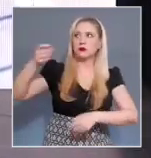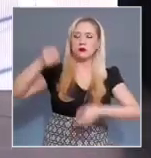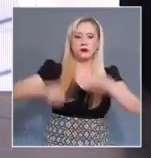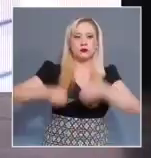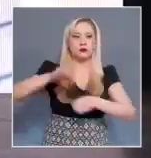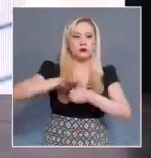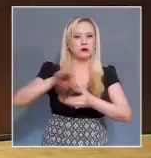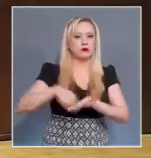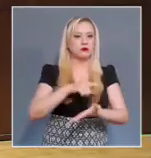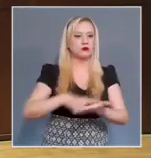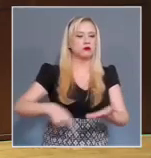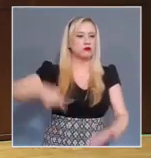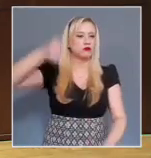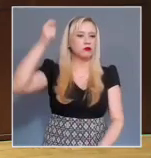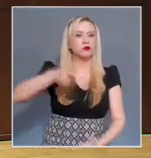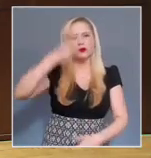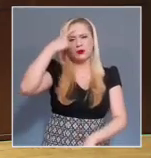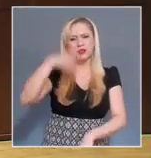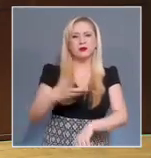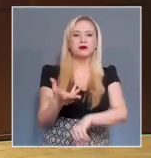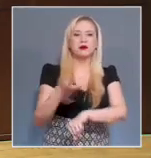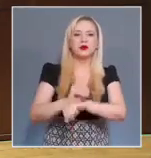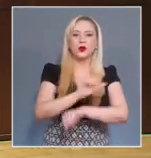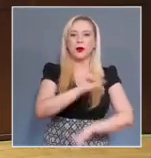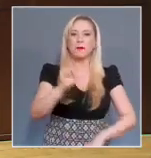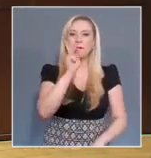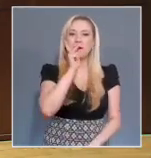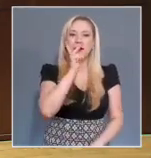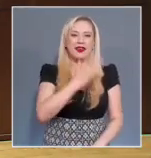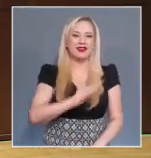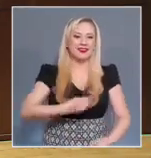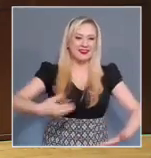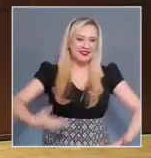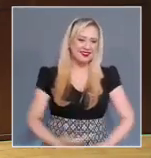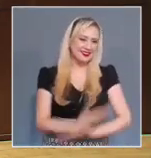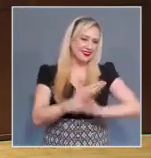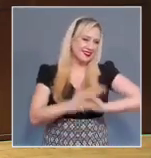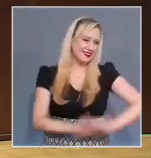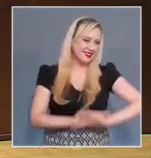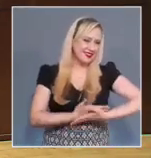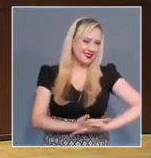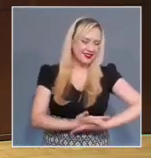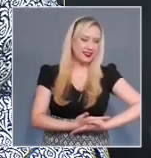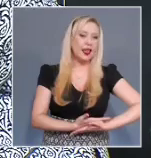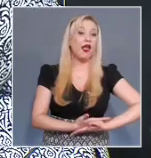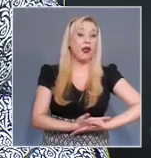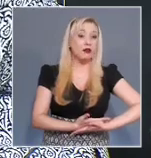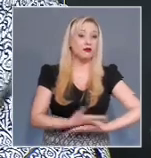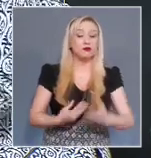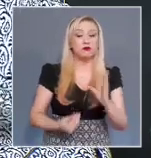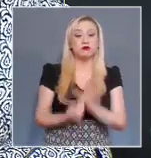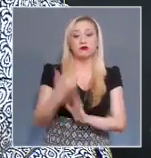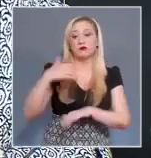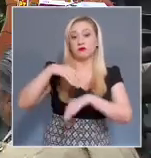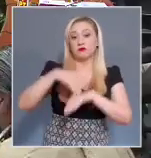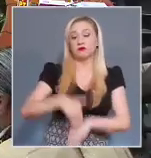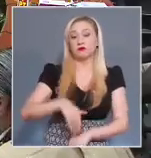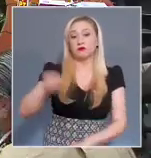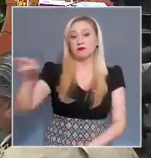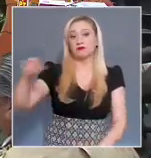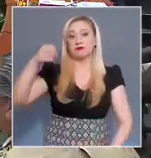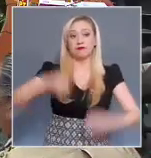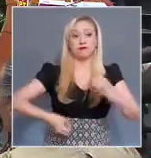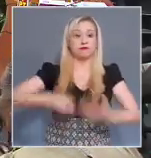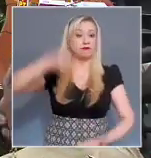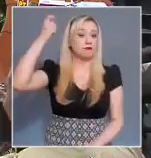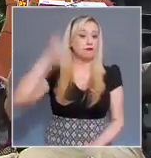paternidad. En acatamiento a una sentencia de la Sala Superior del Tribunal Electoral del Poder Judicial de la Federación, el